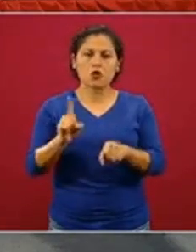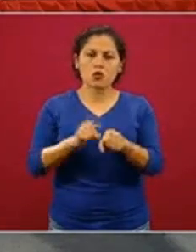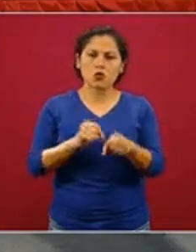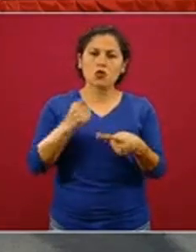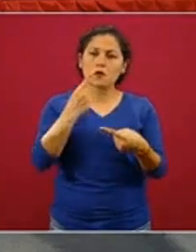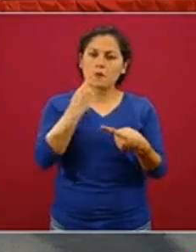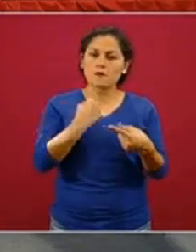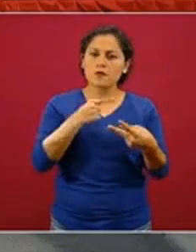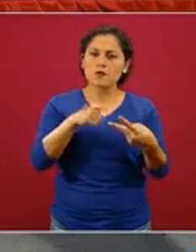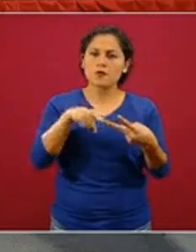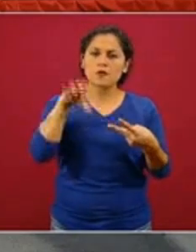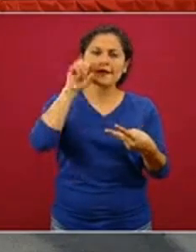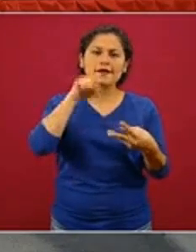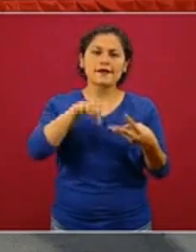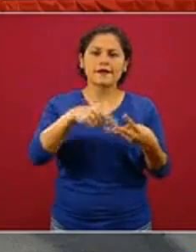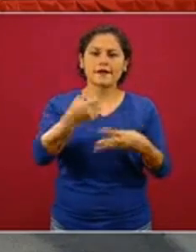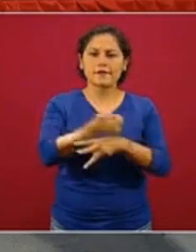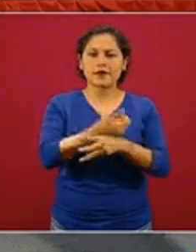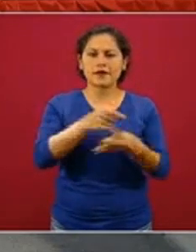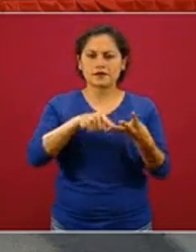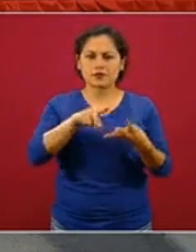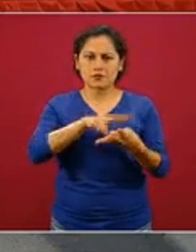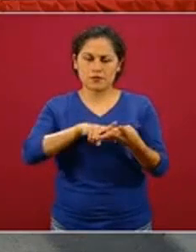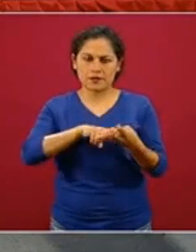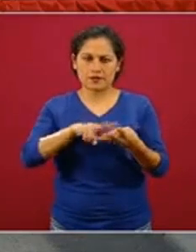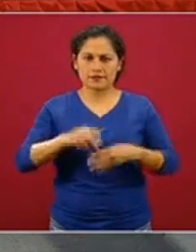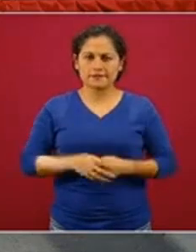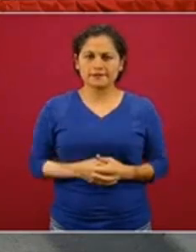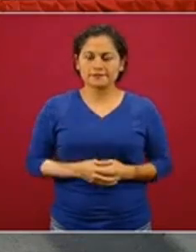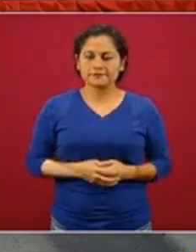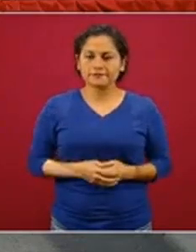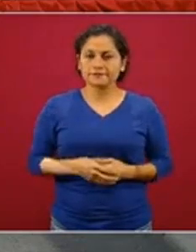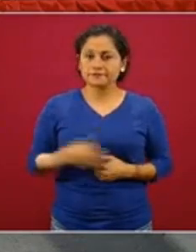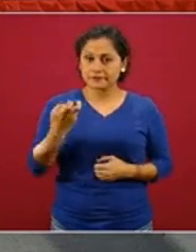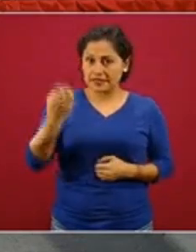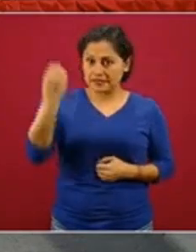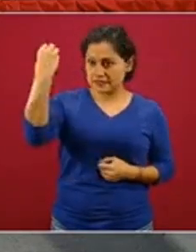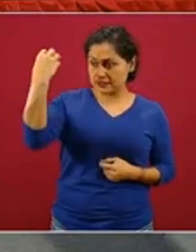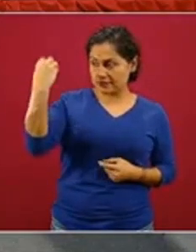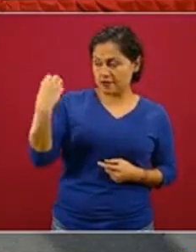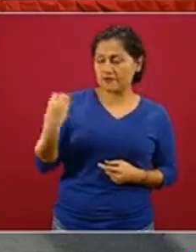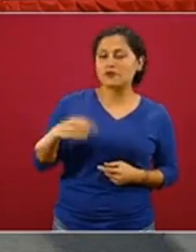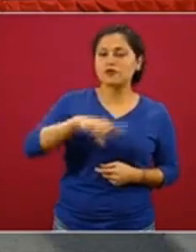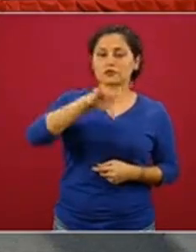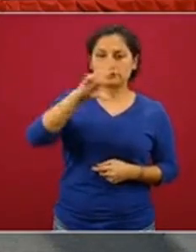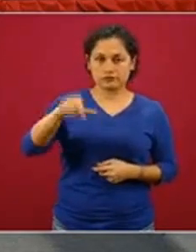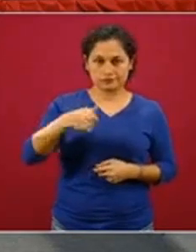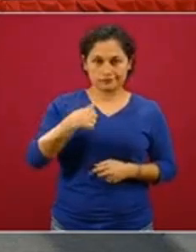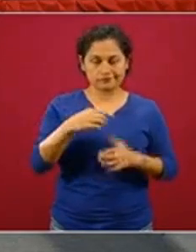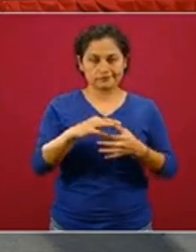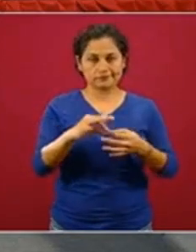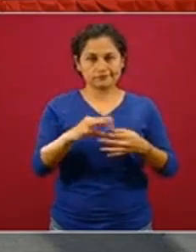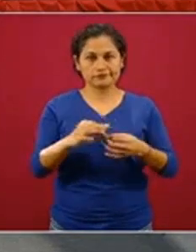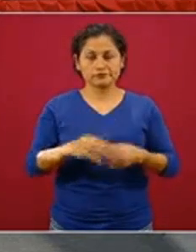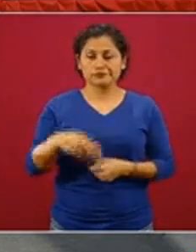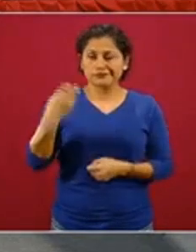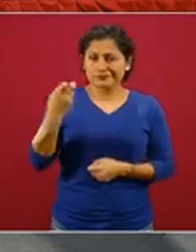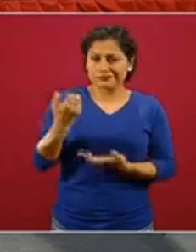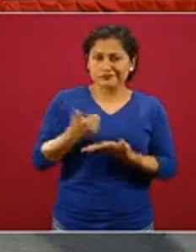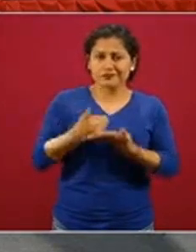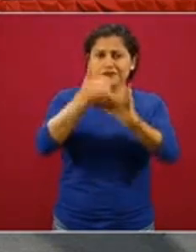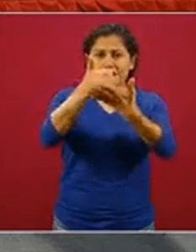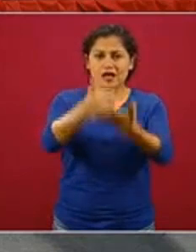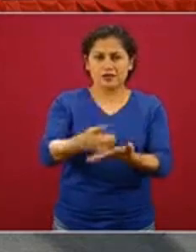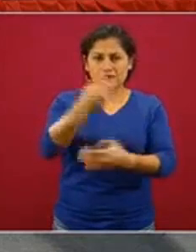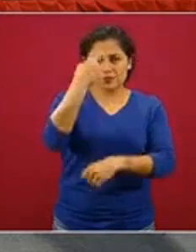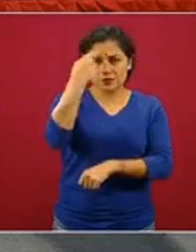naranja, amarillo y verde, respectivamente. Este semáforo, como comentaré ahora, es una medida que toma en cuenta